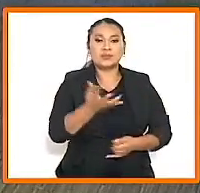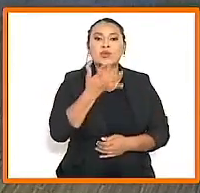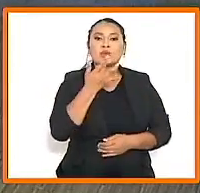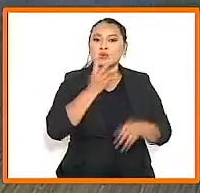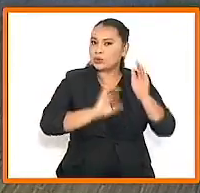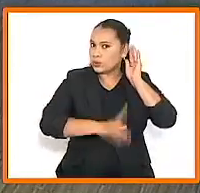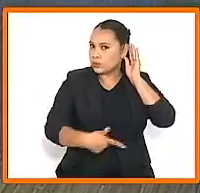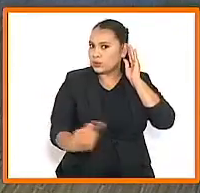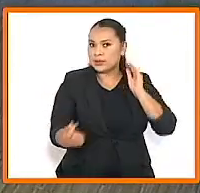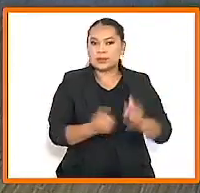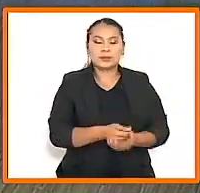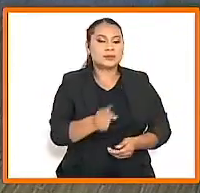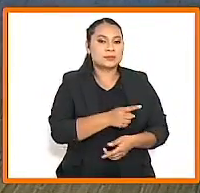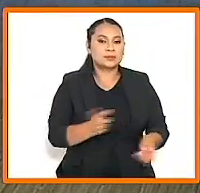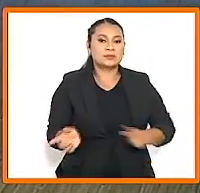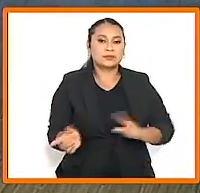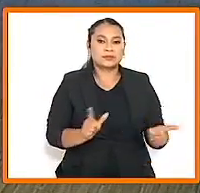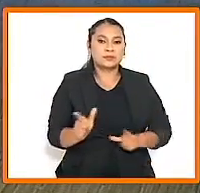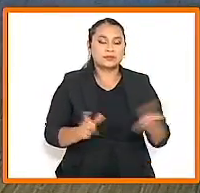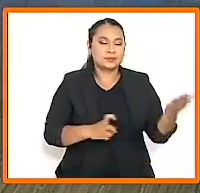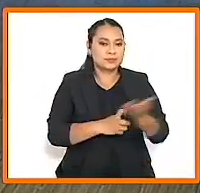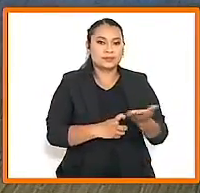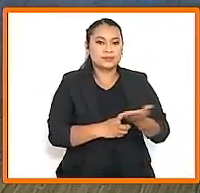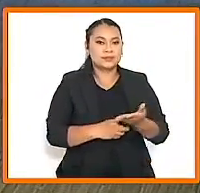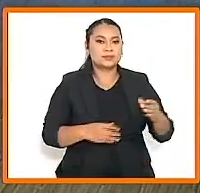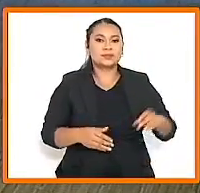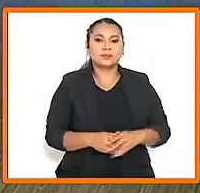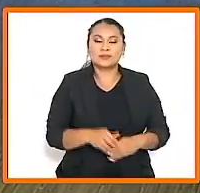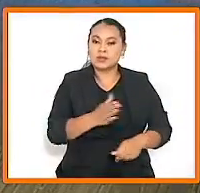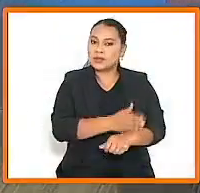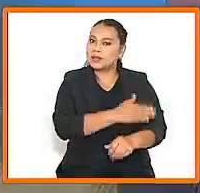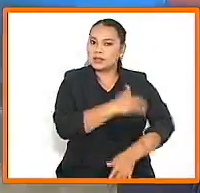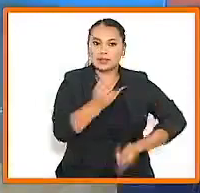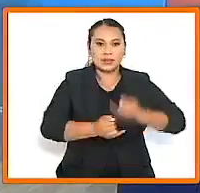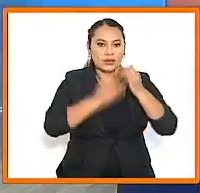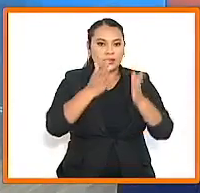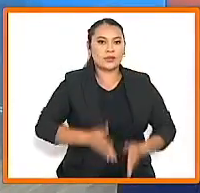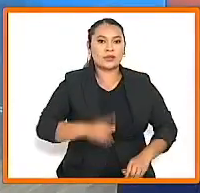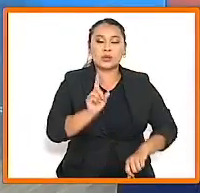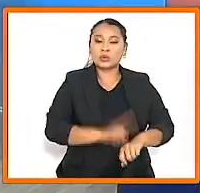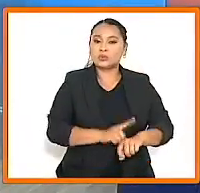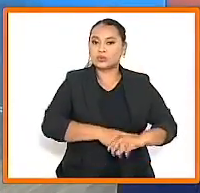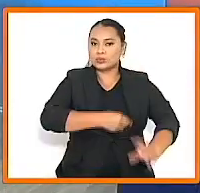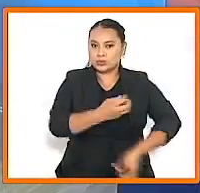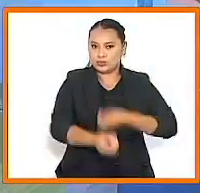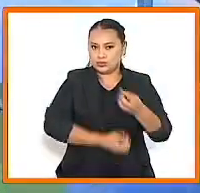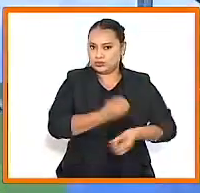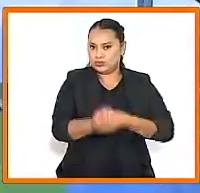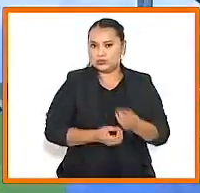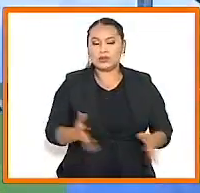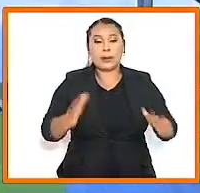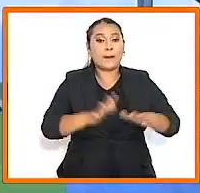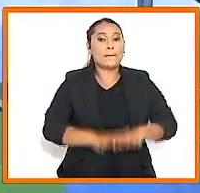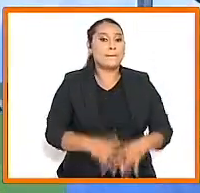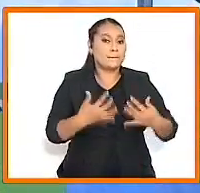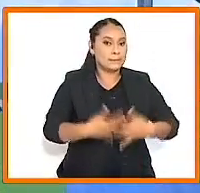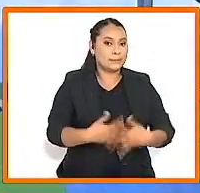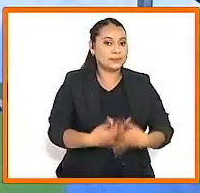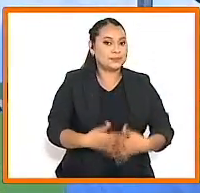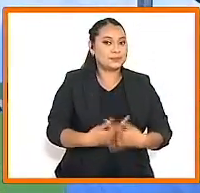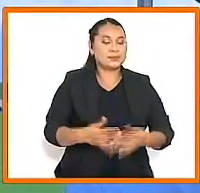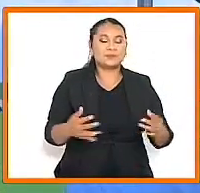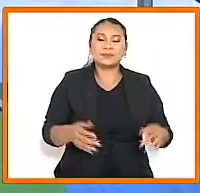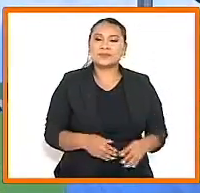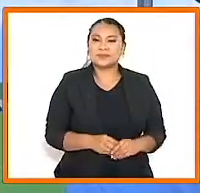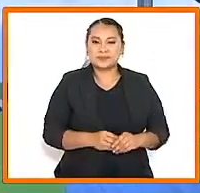de diaria. Espero que tengas tu boleto soñador en mano. Pero antes, querido jugador, vamos a iniciar incorporando nuestras esferas al